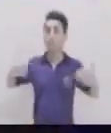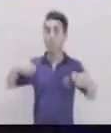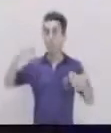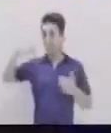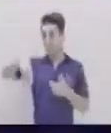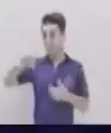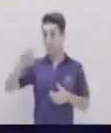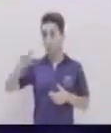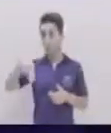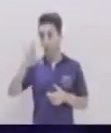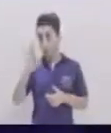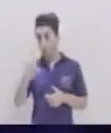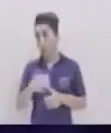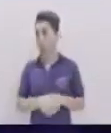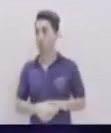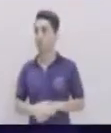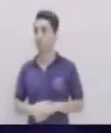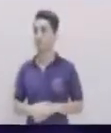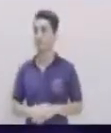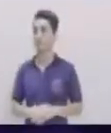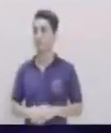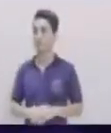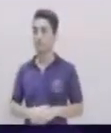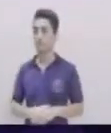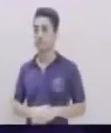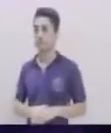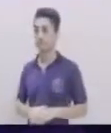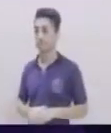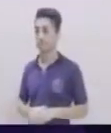Mono, hiru.